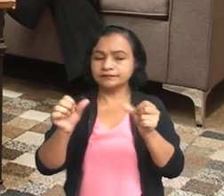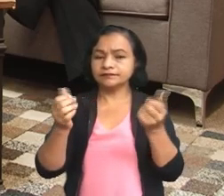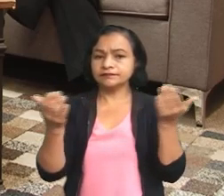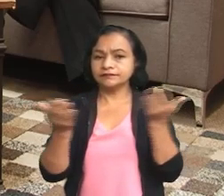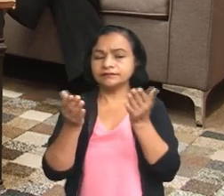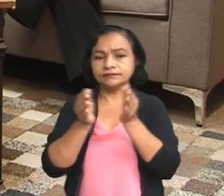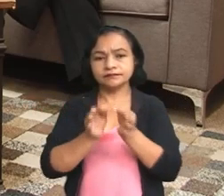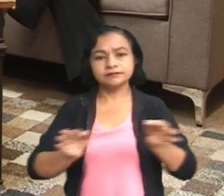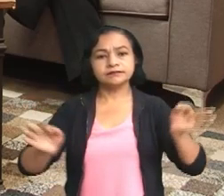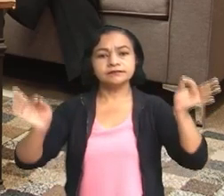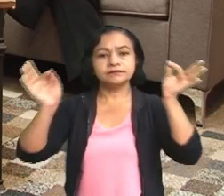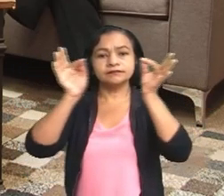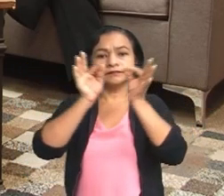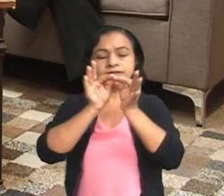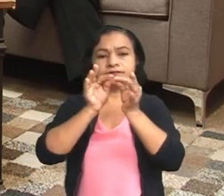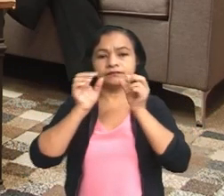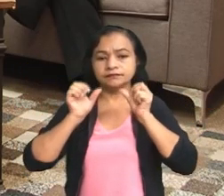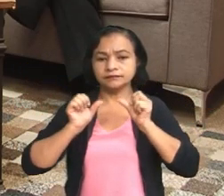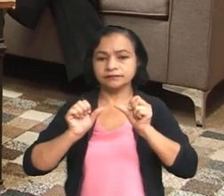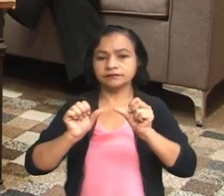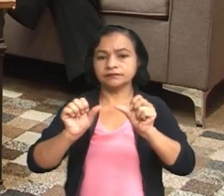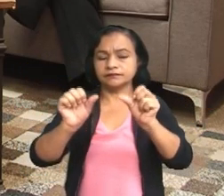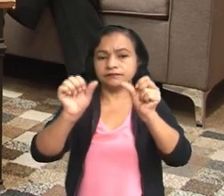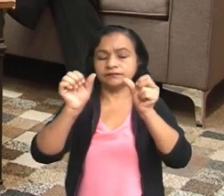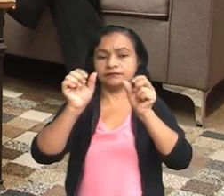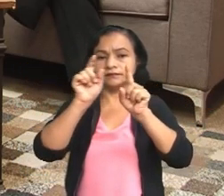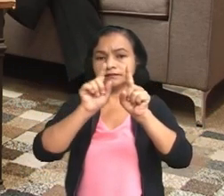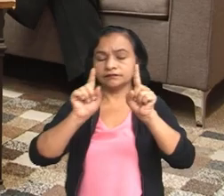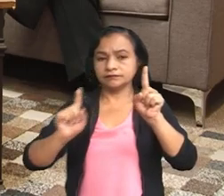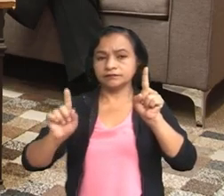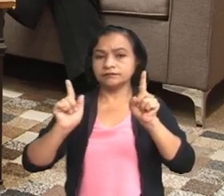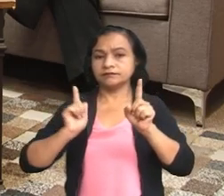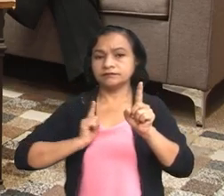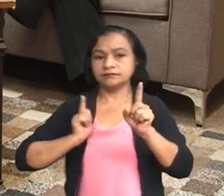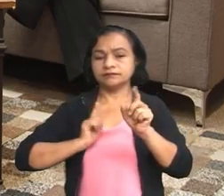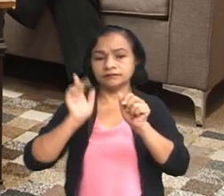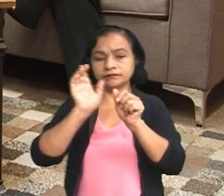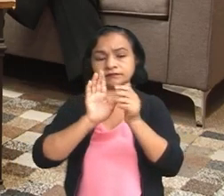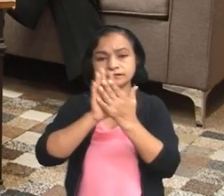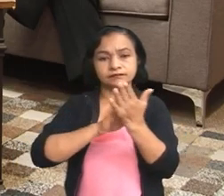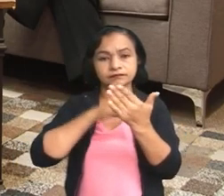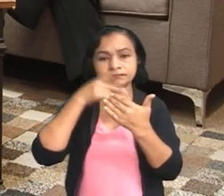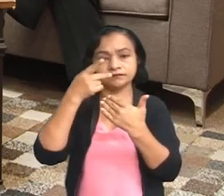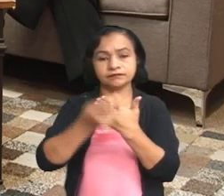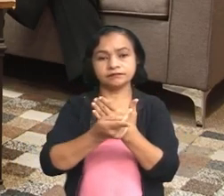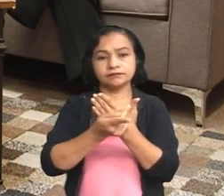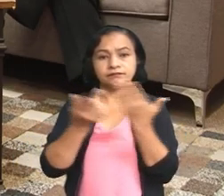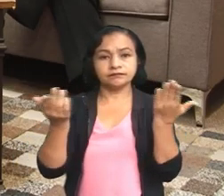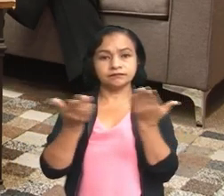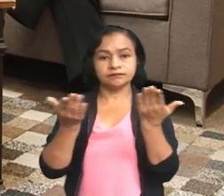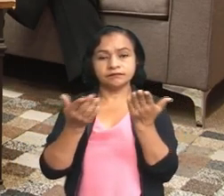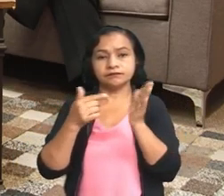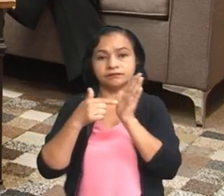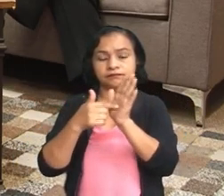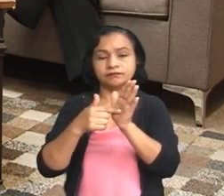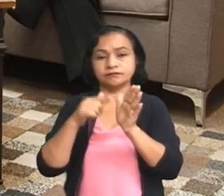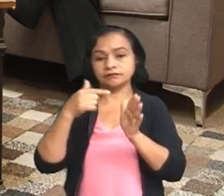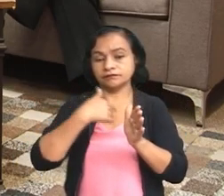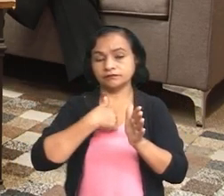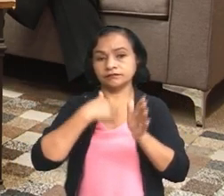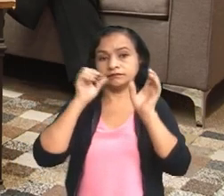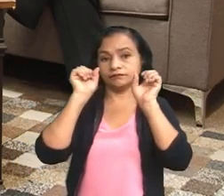la importancia que tiene el seguimiento que se les da y el nivel que van adquiriendo cada uno de los programas que se establecen. Y poníamos el ejemplo del Yo Sí Puedo,